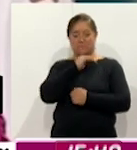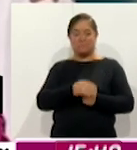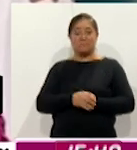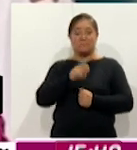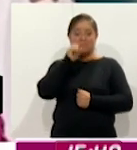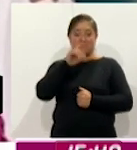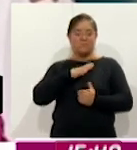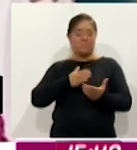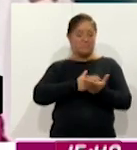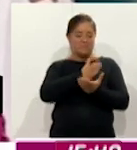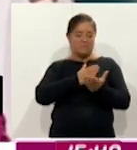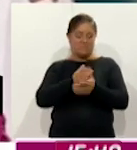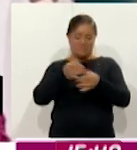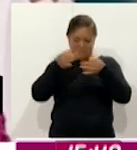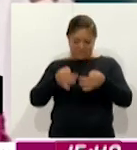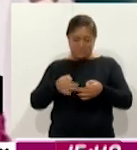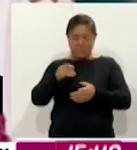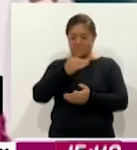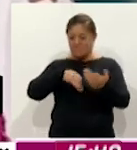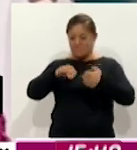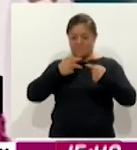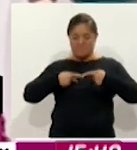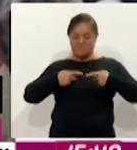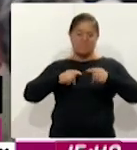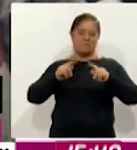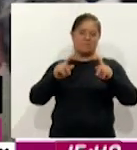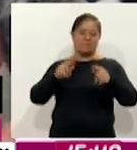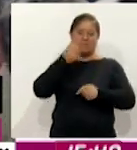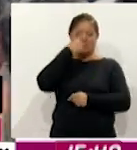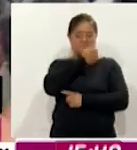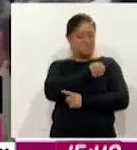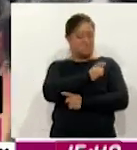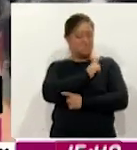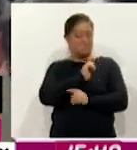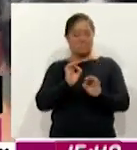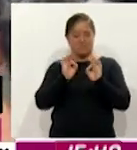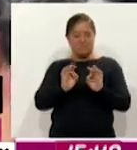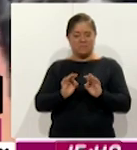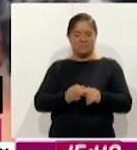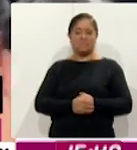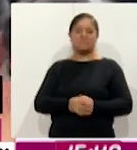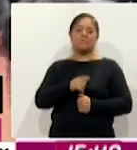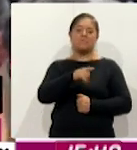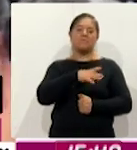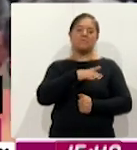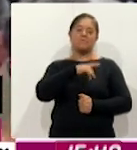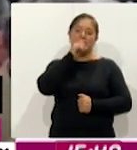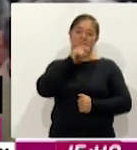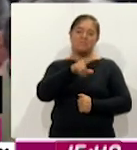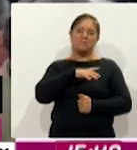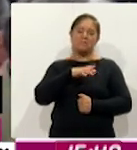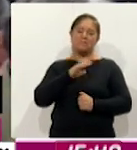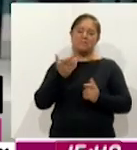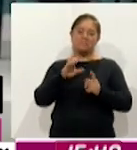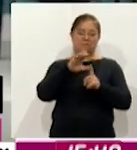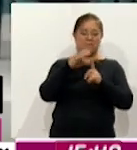acceso digno a todos los tlaxcaltecas para salud digna, en donde se instalan también los comités de salud para mejorar